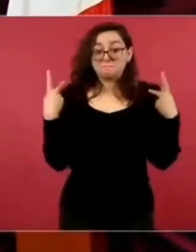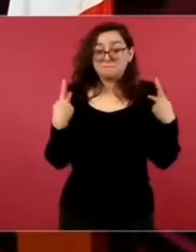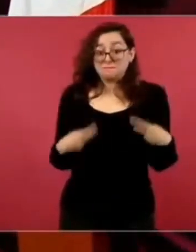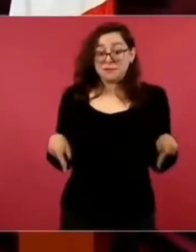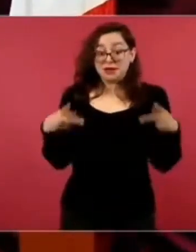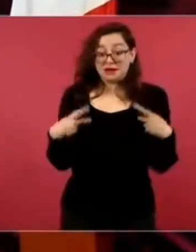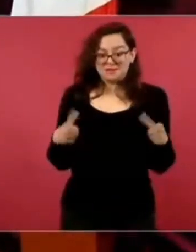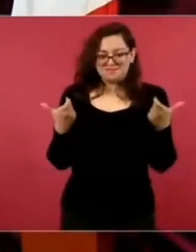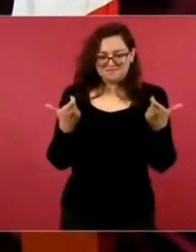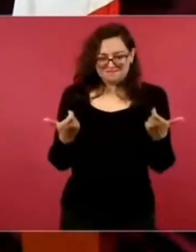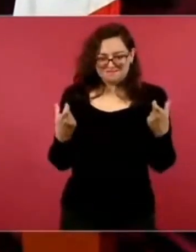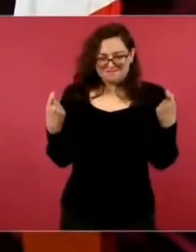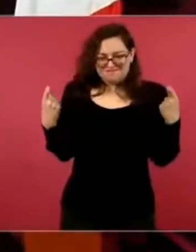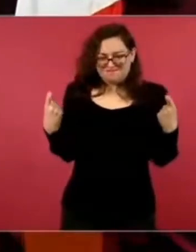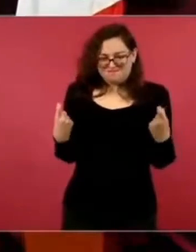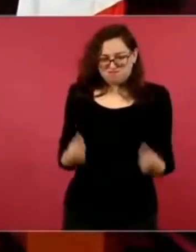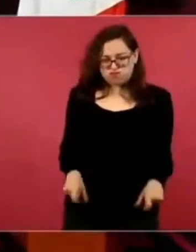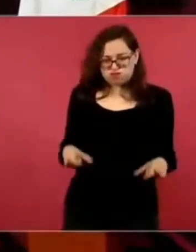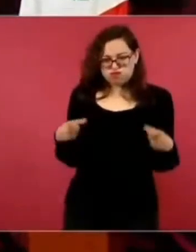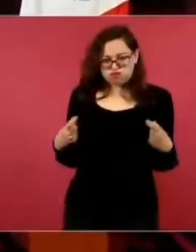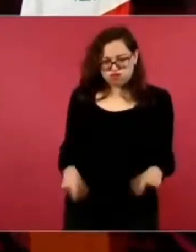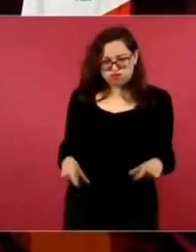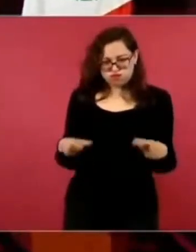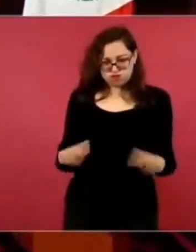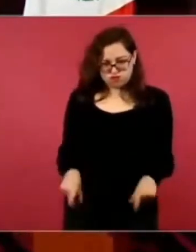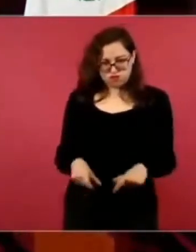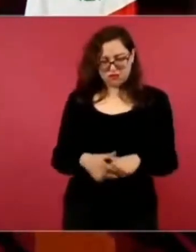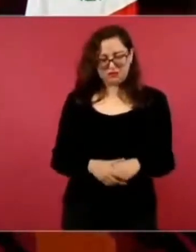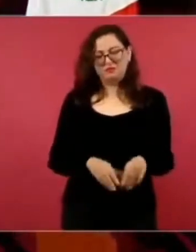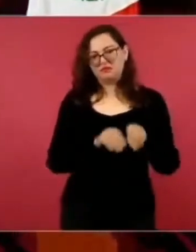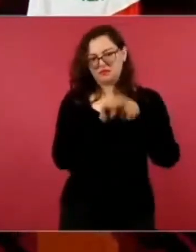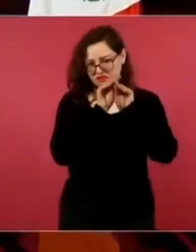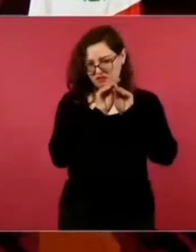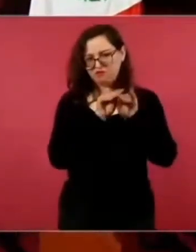El primer año que publica la lista